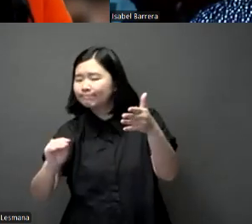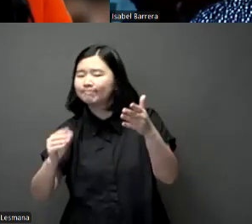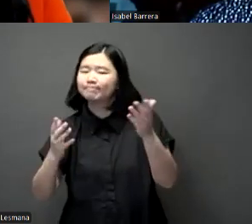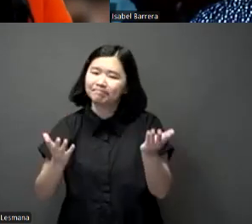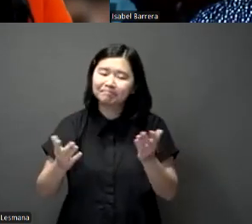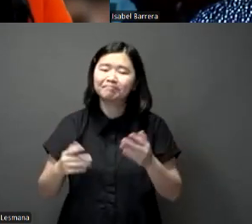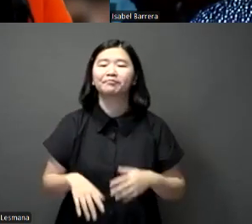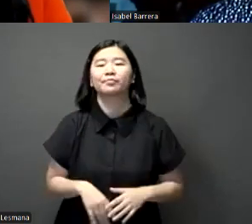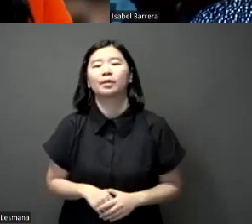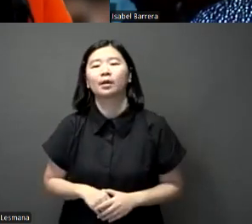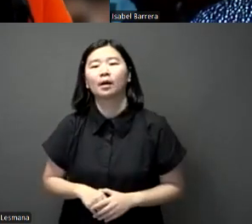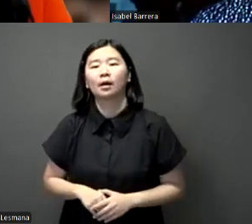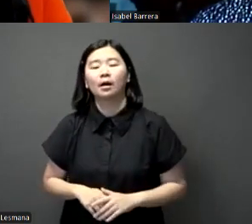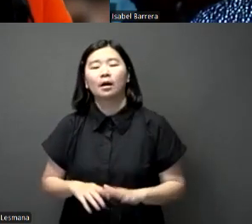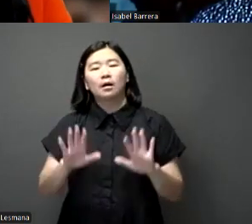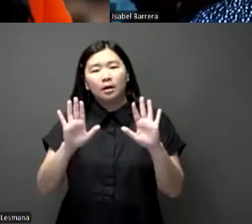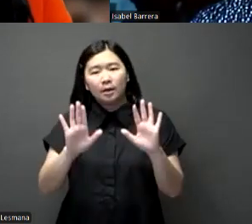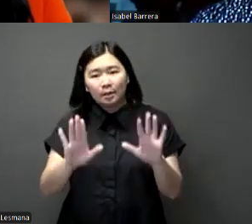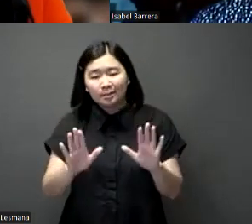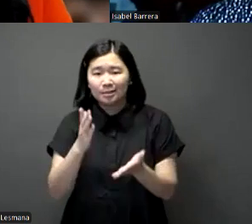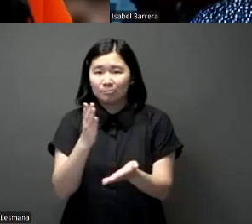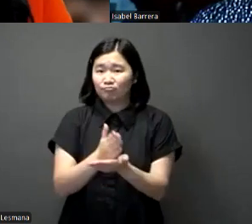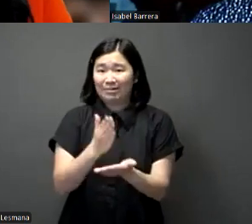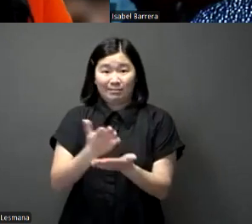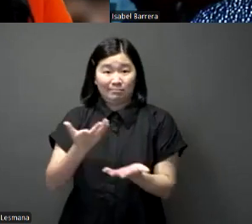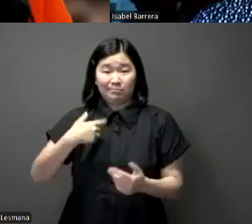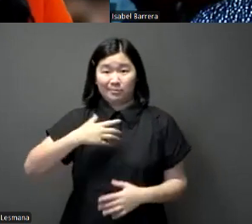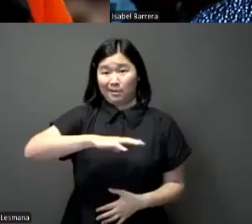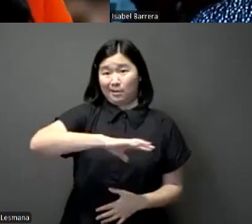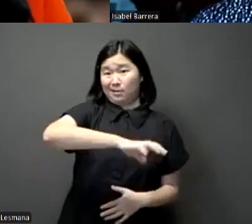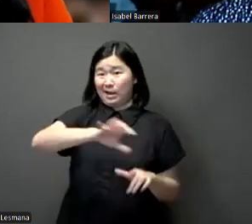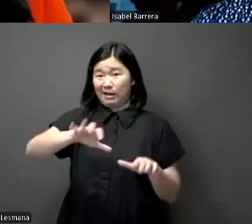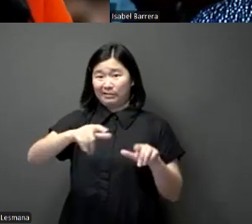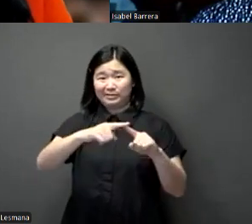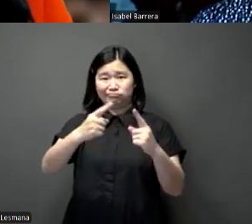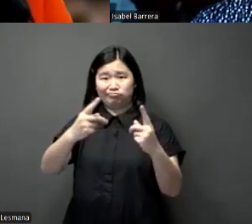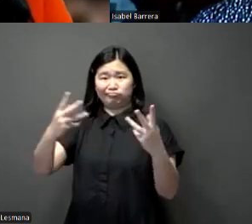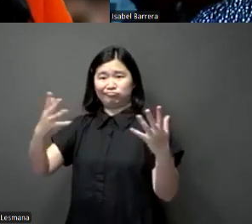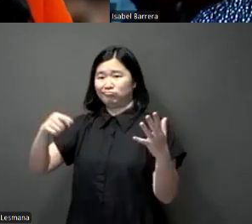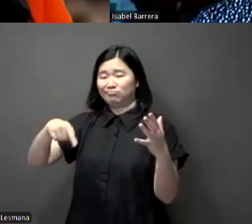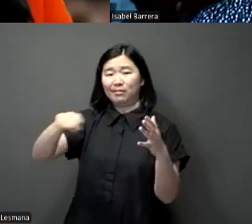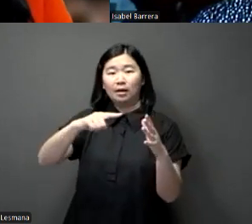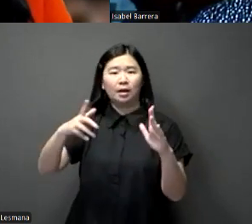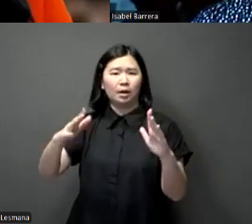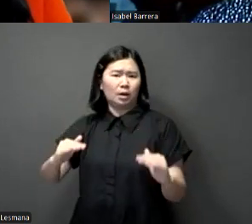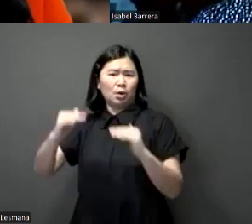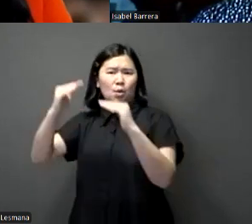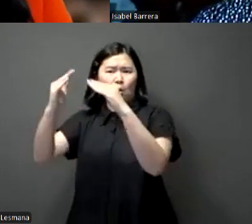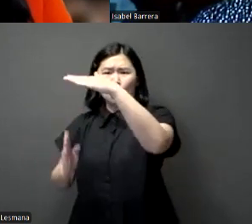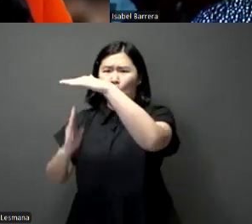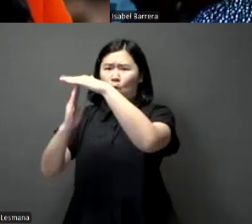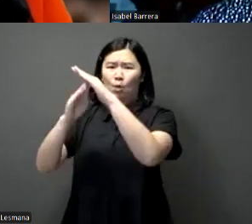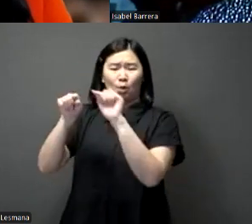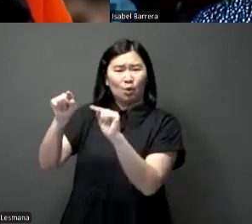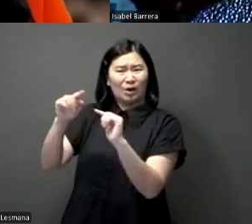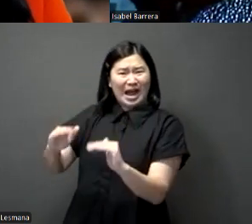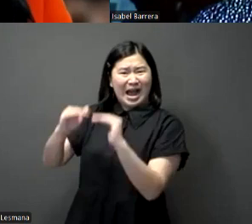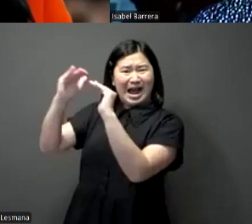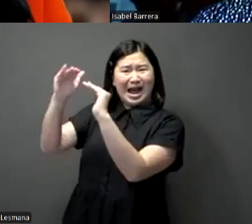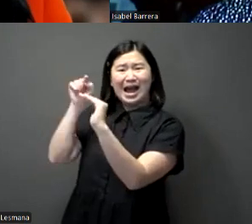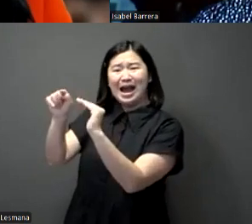Enfermedades Crónicas, en donde se maneja todo el tema de cáncer cervicuterino, cómo hacer para acelerar el ingreso y la adopción